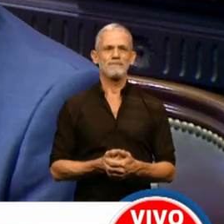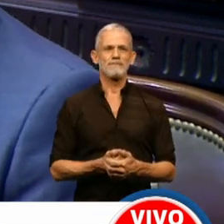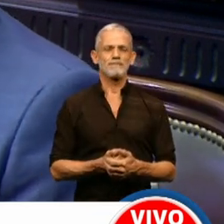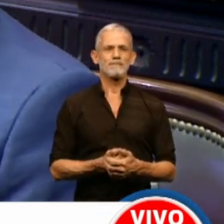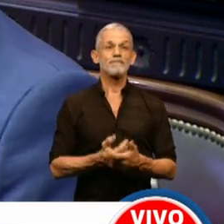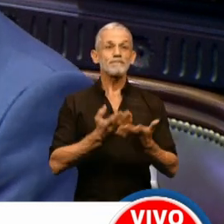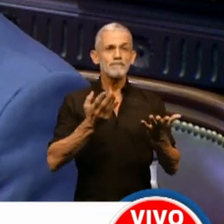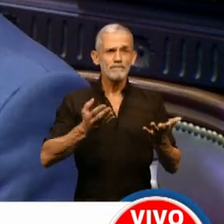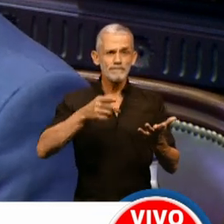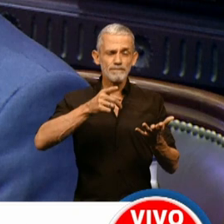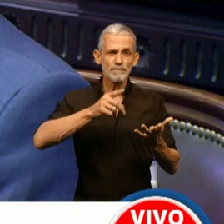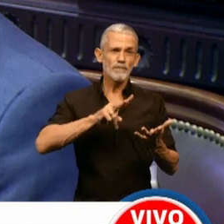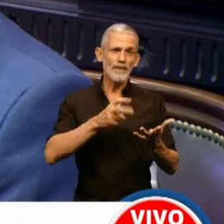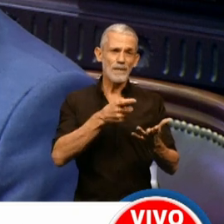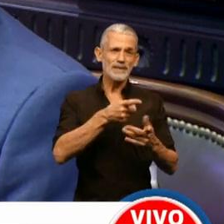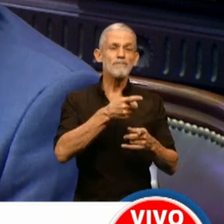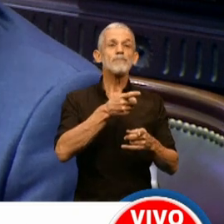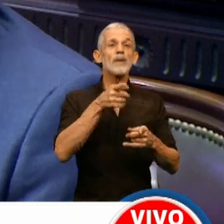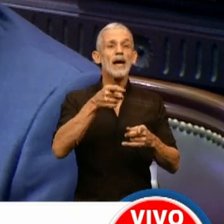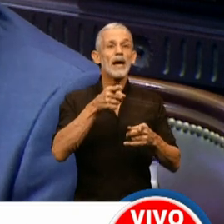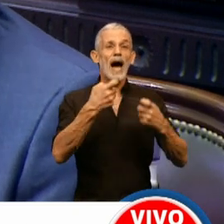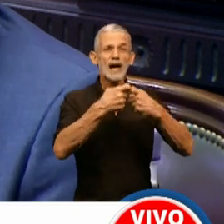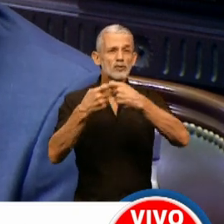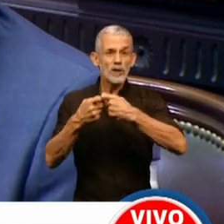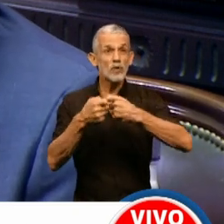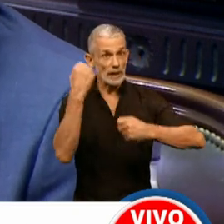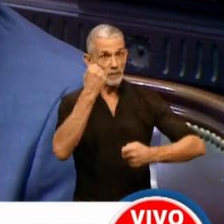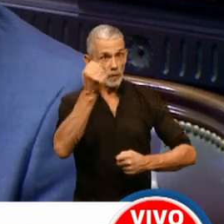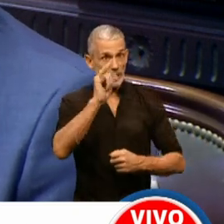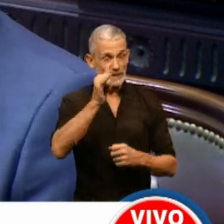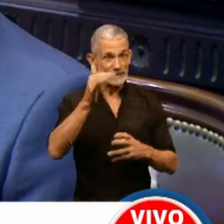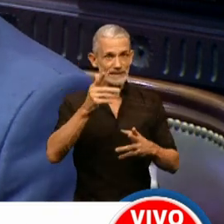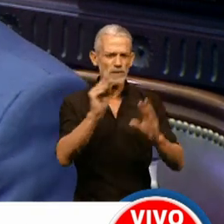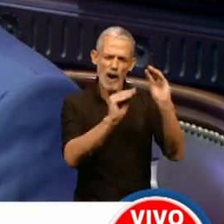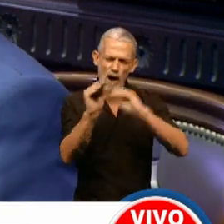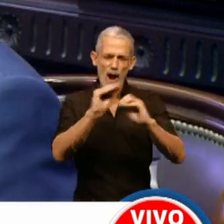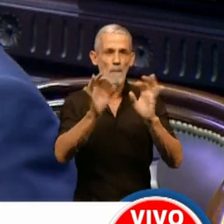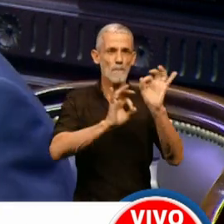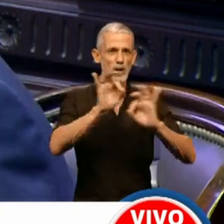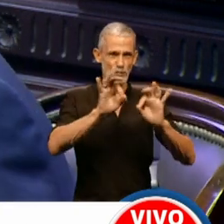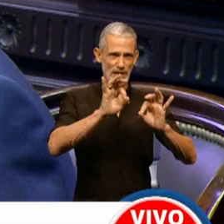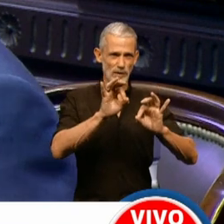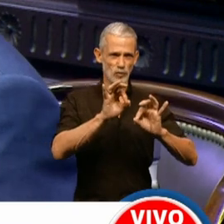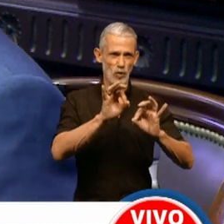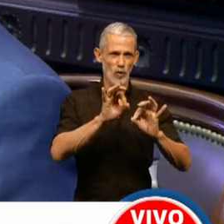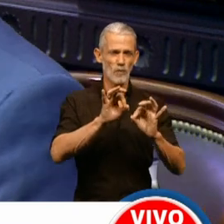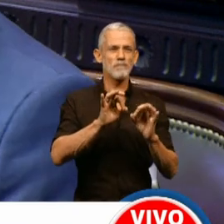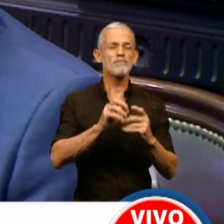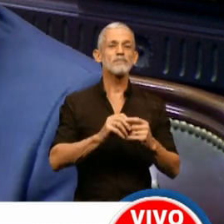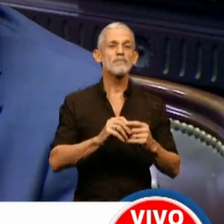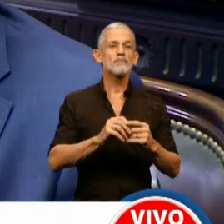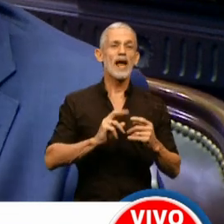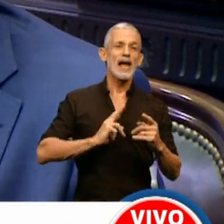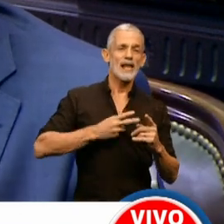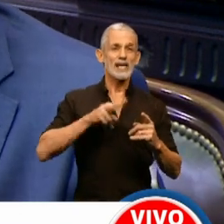las organizaciones no son sólo importantes en el armado del proyecto también lo son los